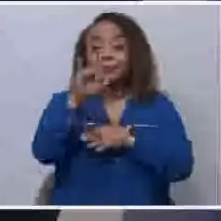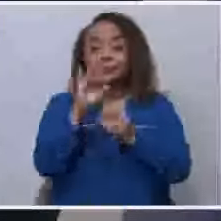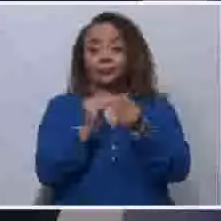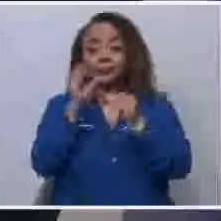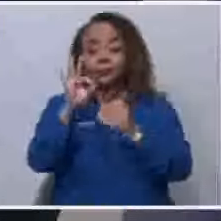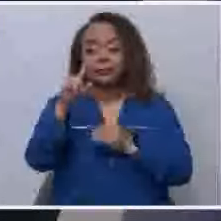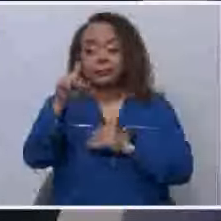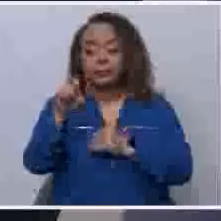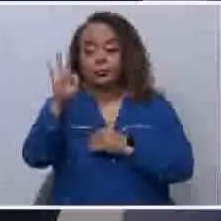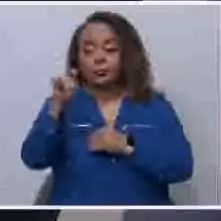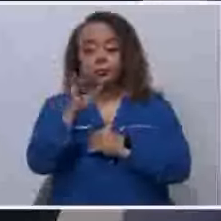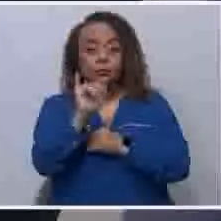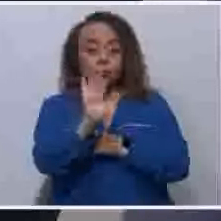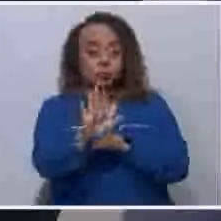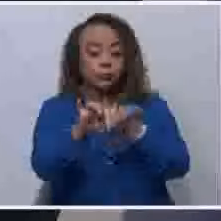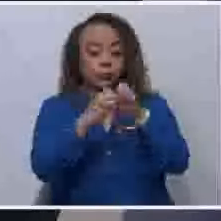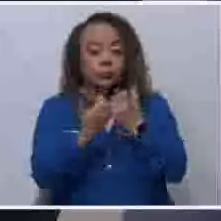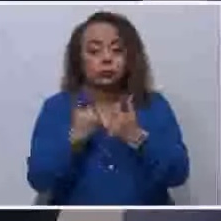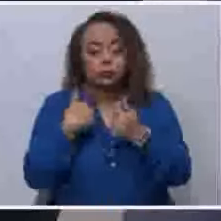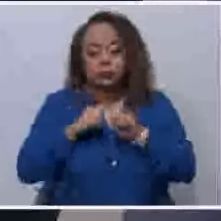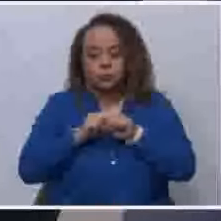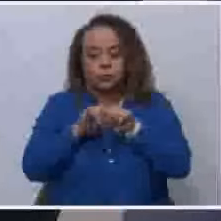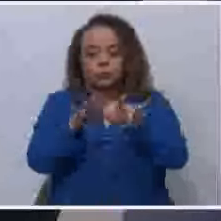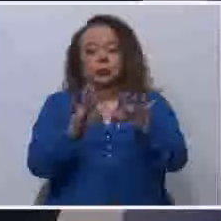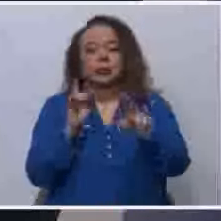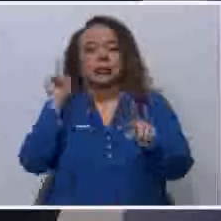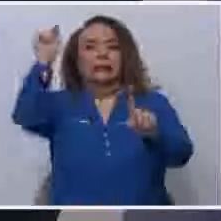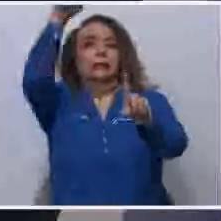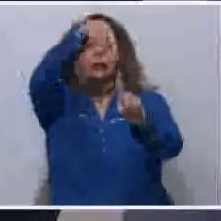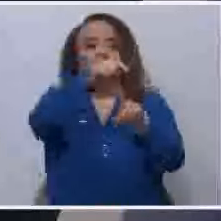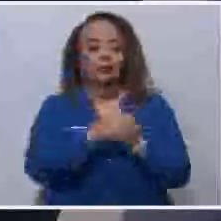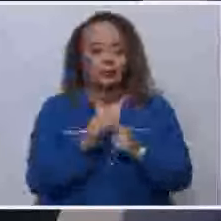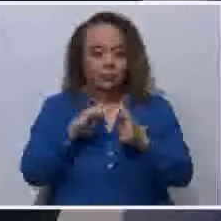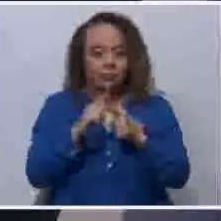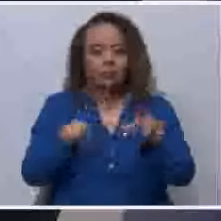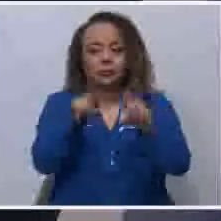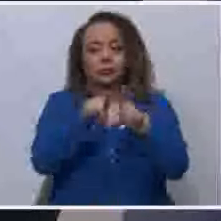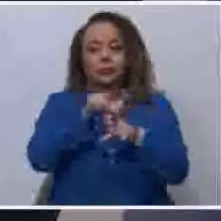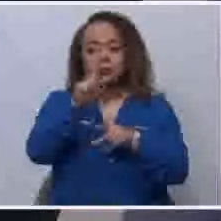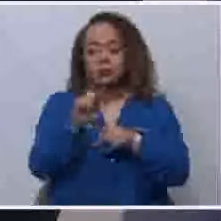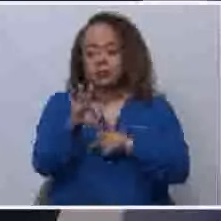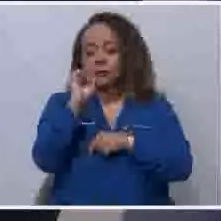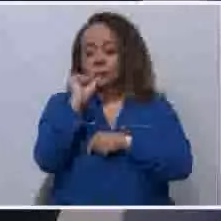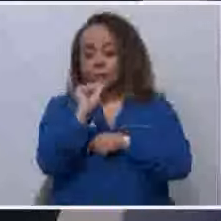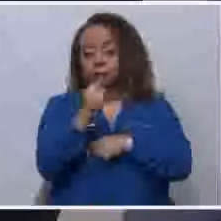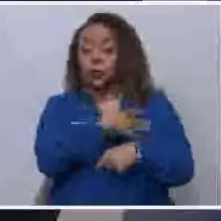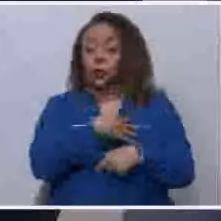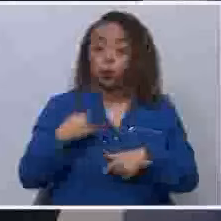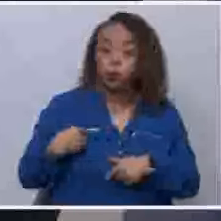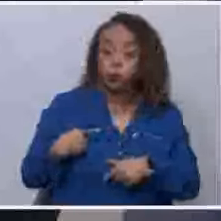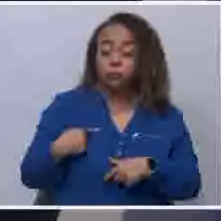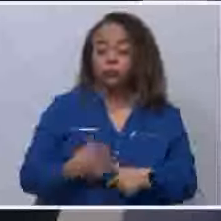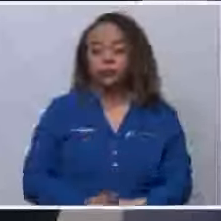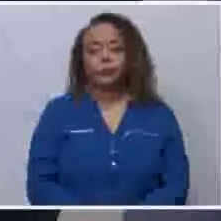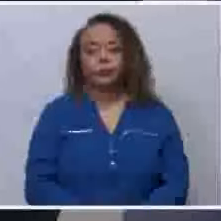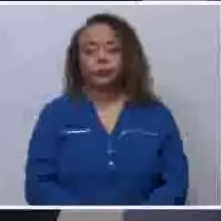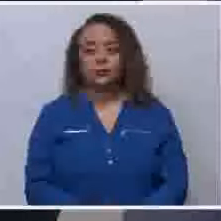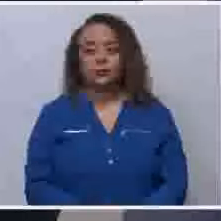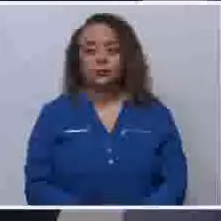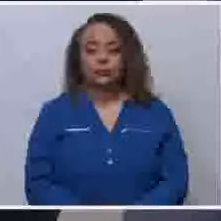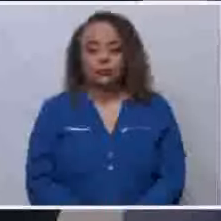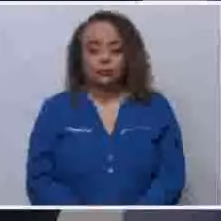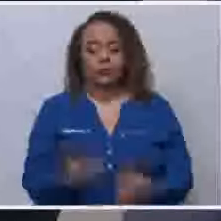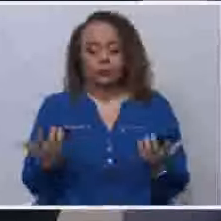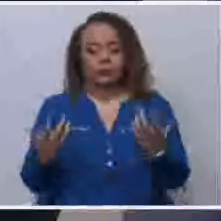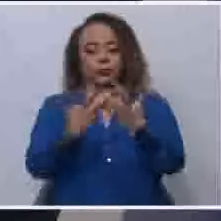de 1.90 si tu equipo tiene una tendencia a desbordar y tirar centros. Claro, claro. Entonces también tenés que encontrar un poco el gusto que se